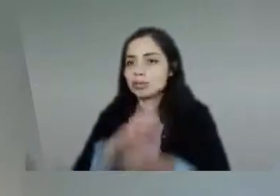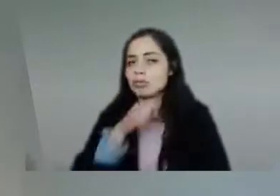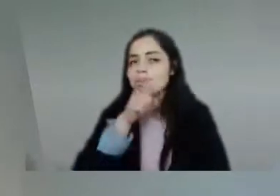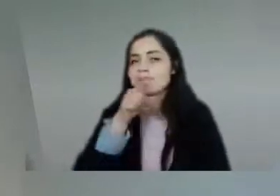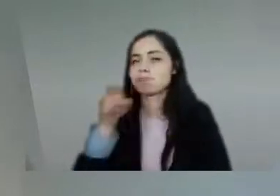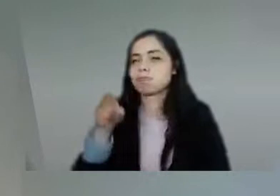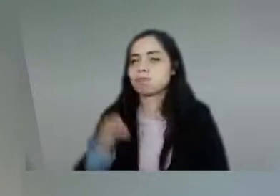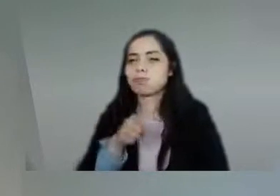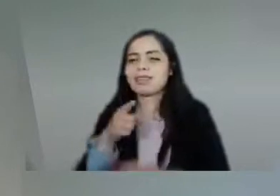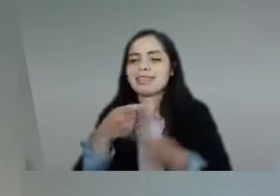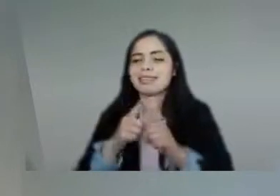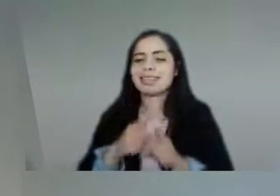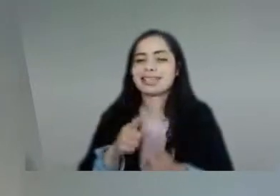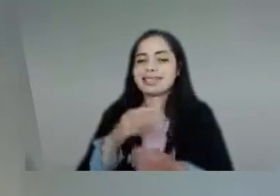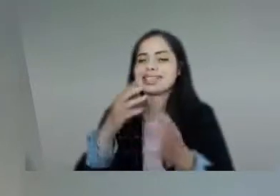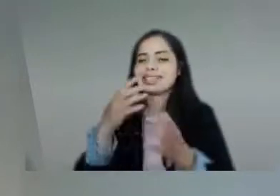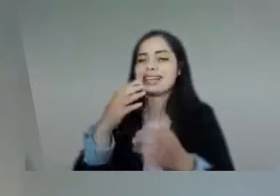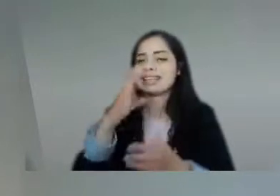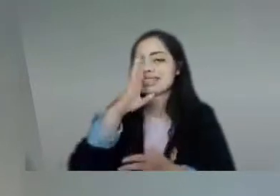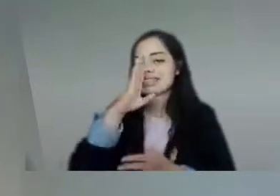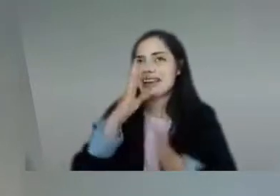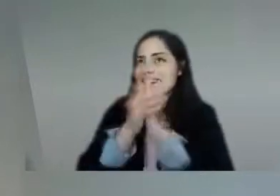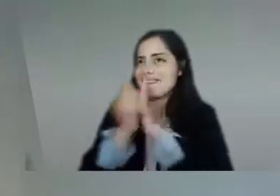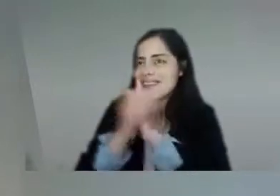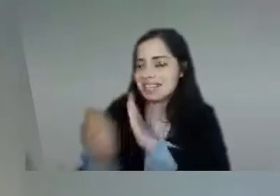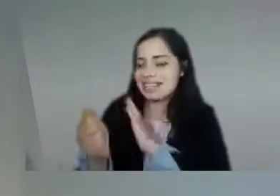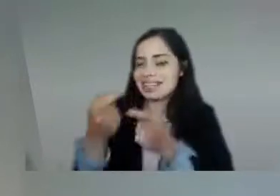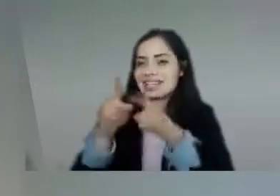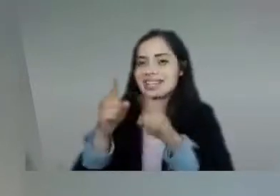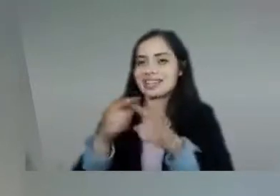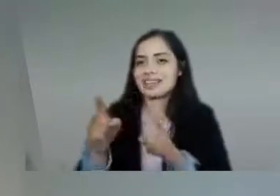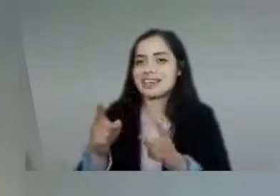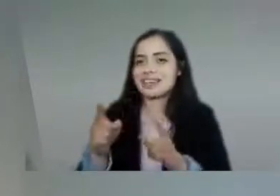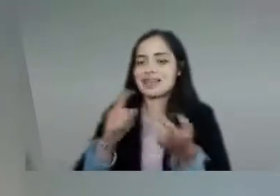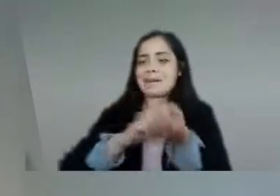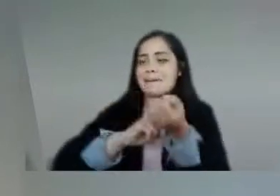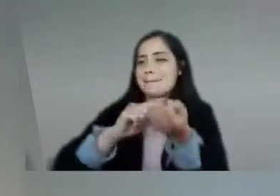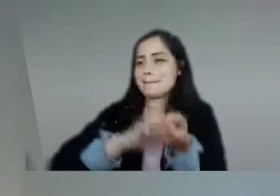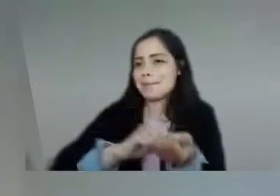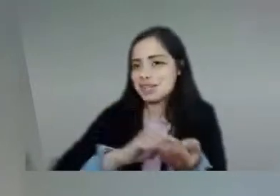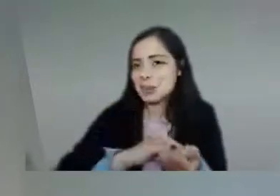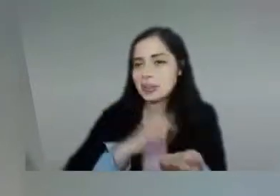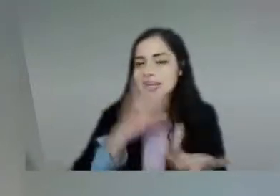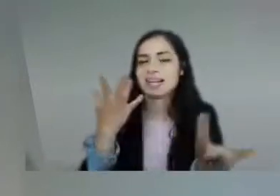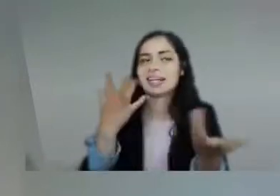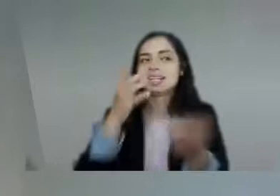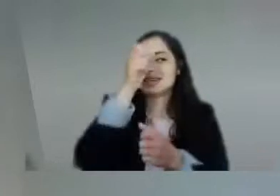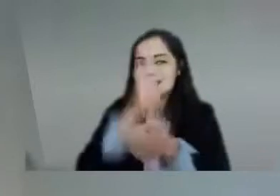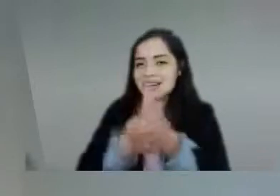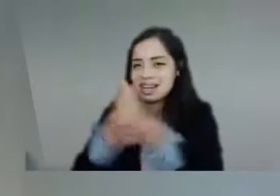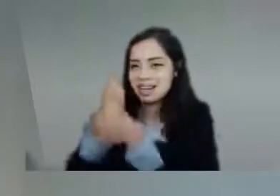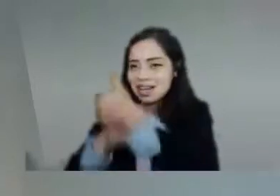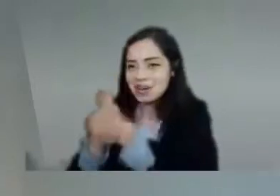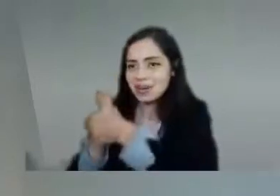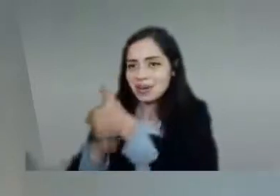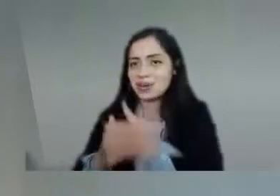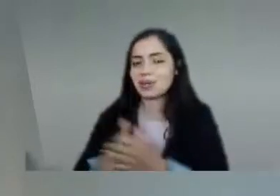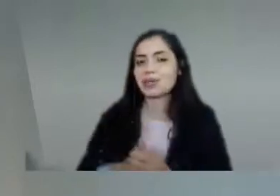estas habilidades y todas estas características de cada persona lograron hacer